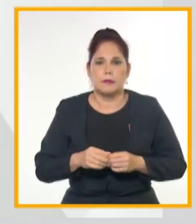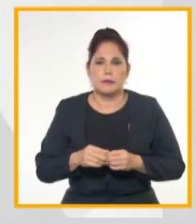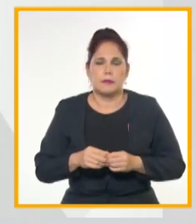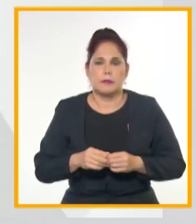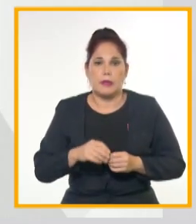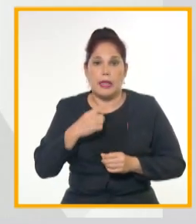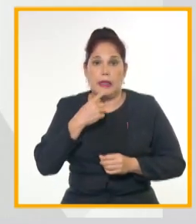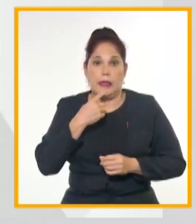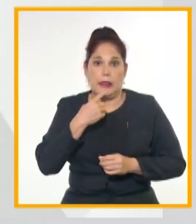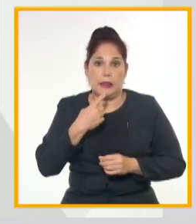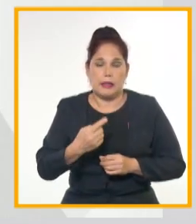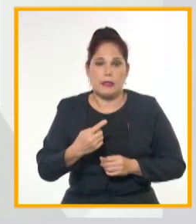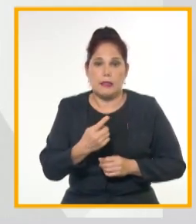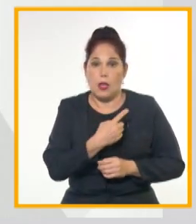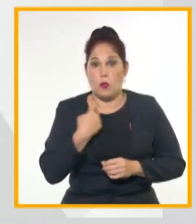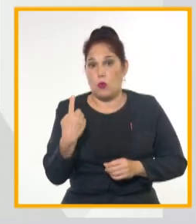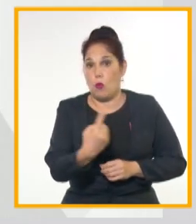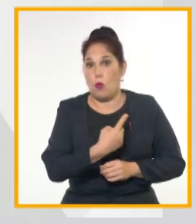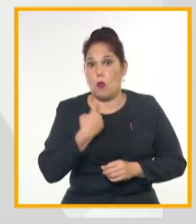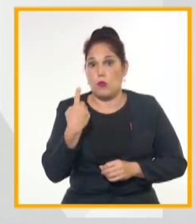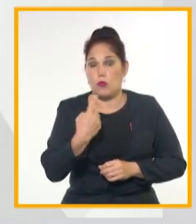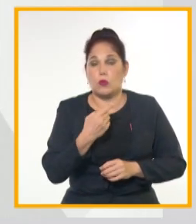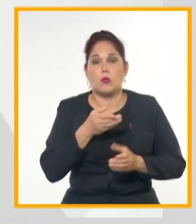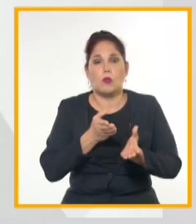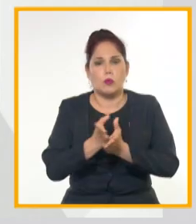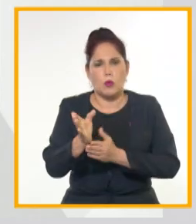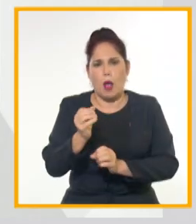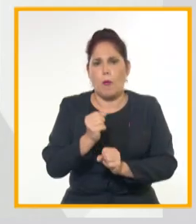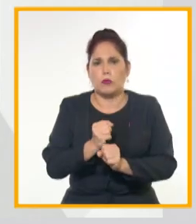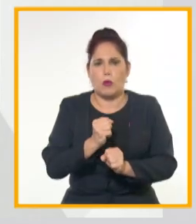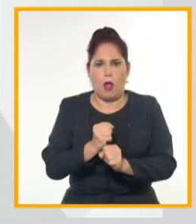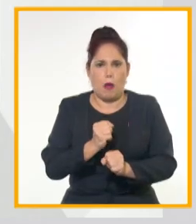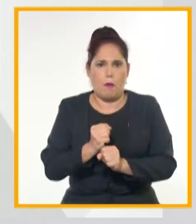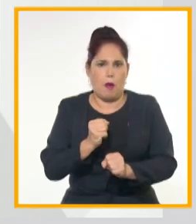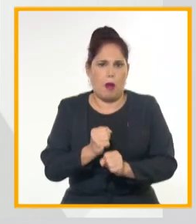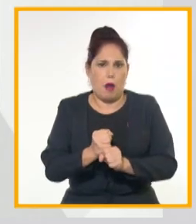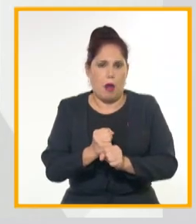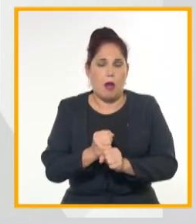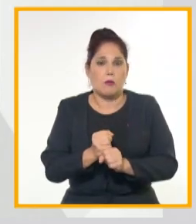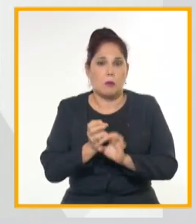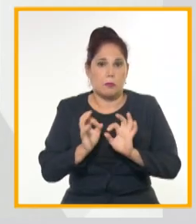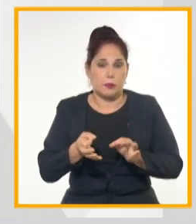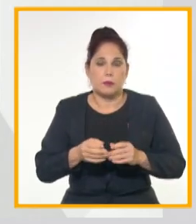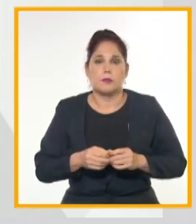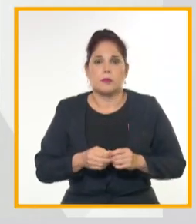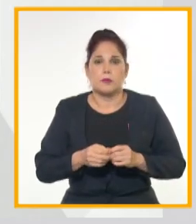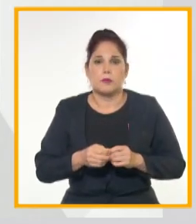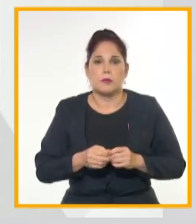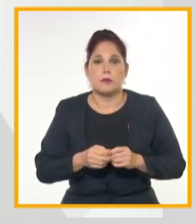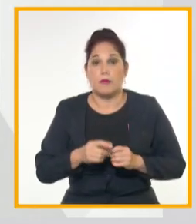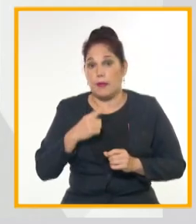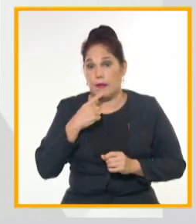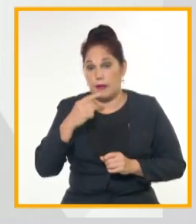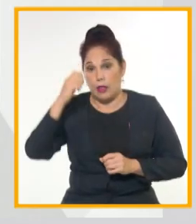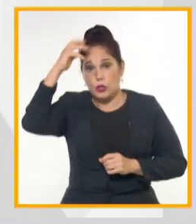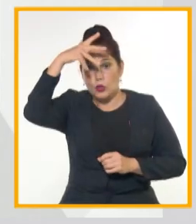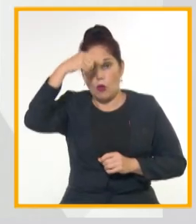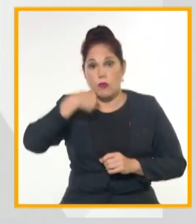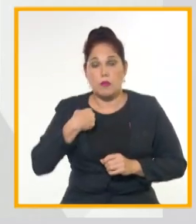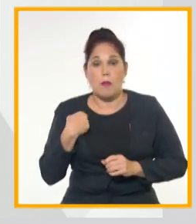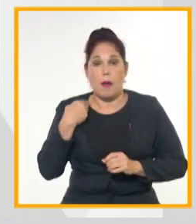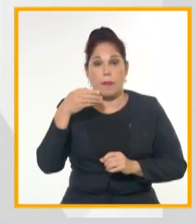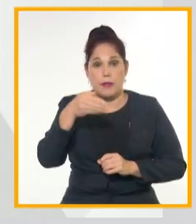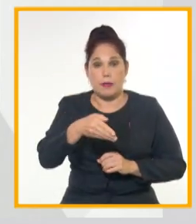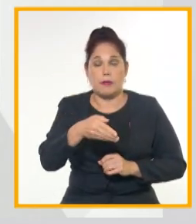dice: nosotros estamos trabajando en eso, estamos trabajando en ello. Afirma que Trump se presentará y ganará